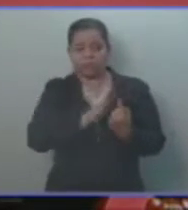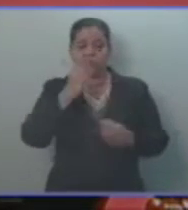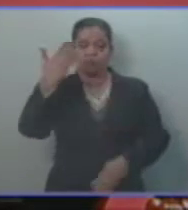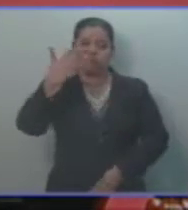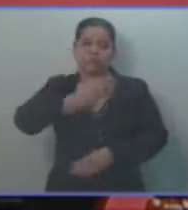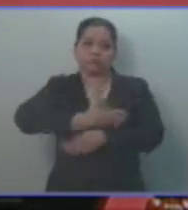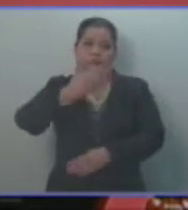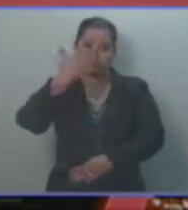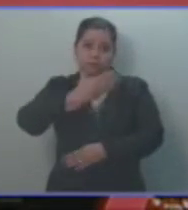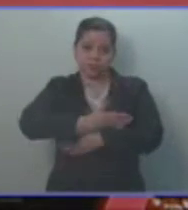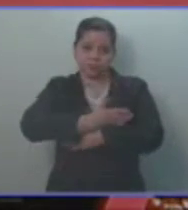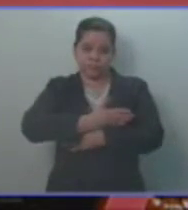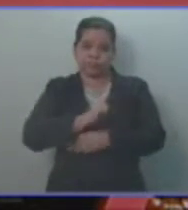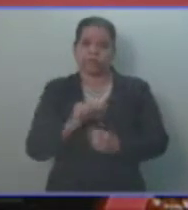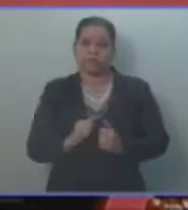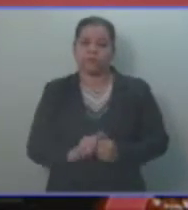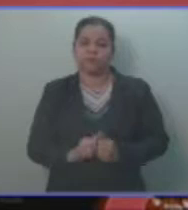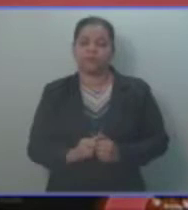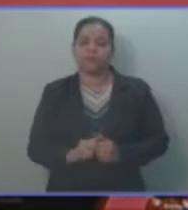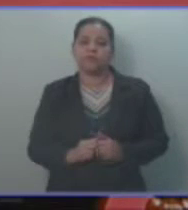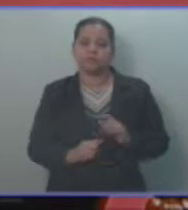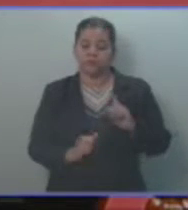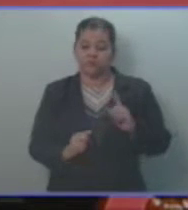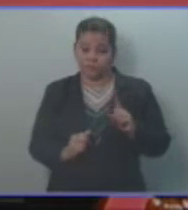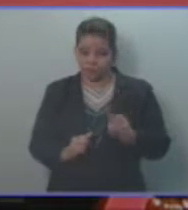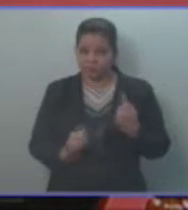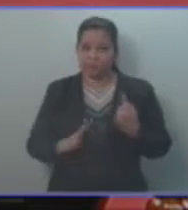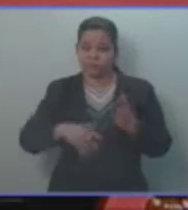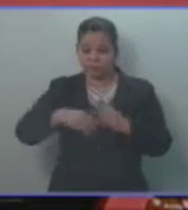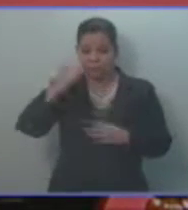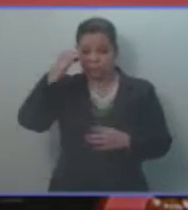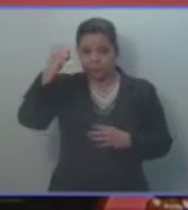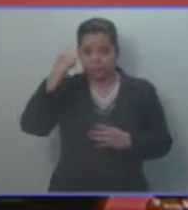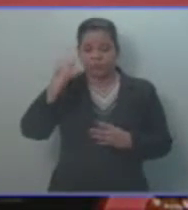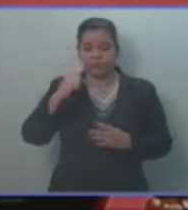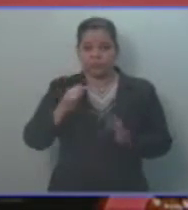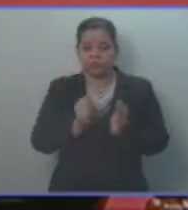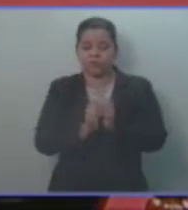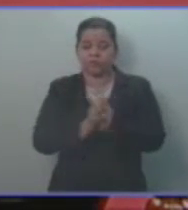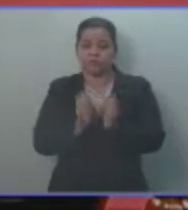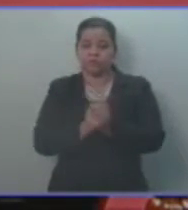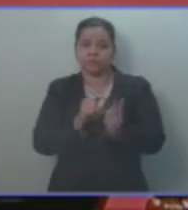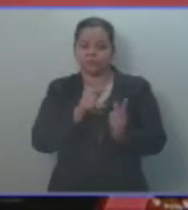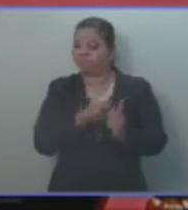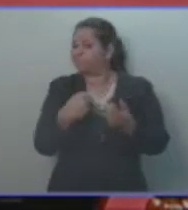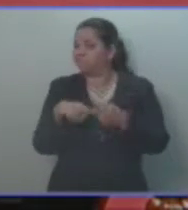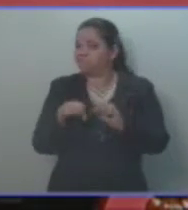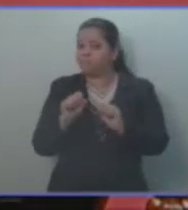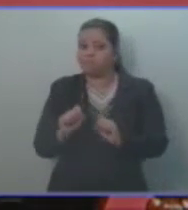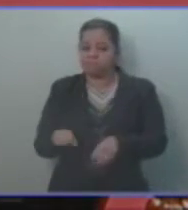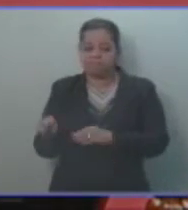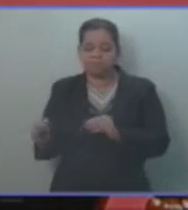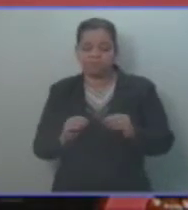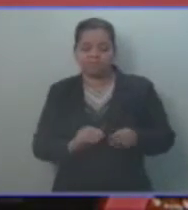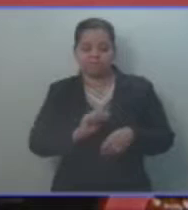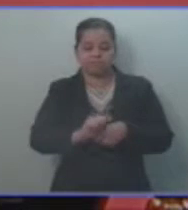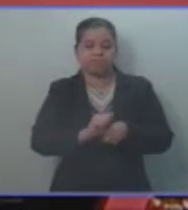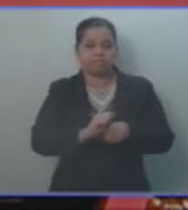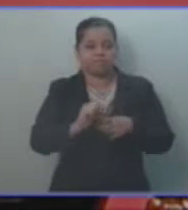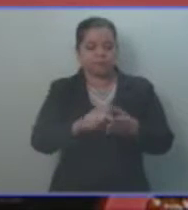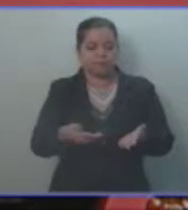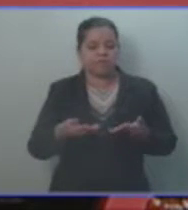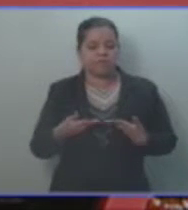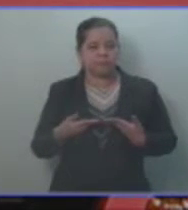barreras, que es el principal obstáculo para el ejercicio de derechos y la plena inclusión social de este